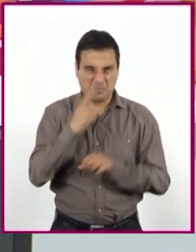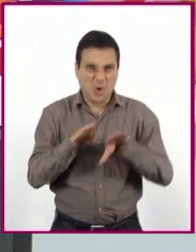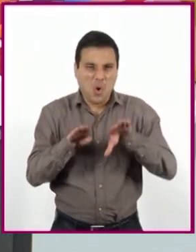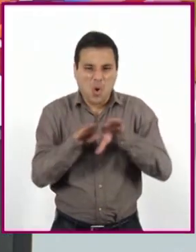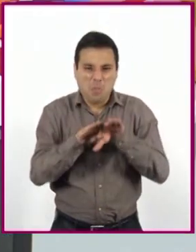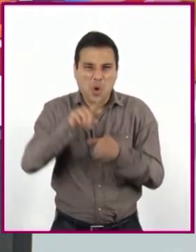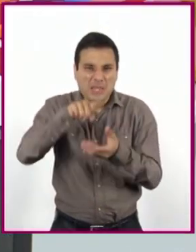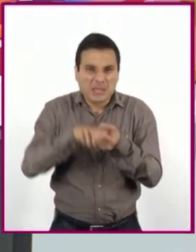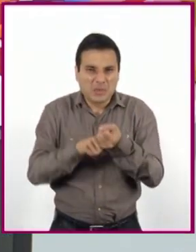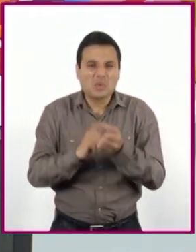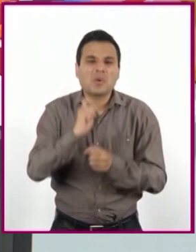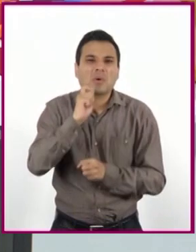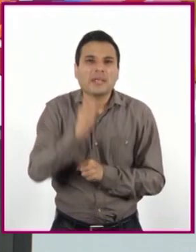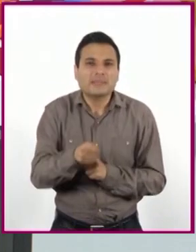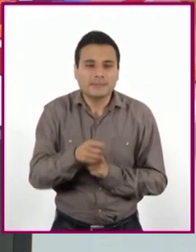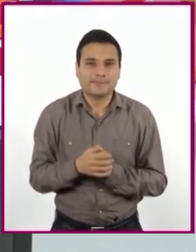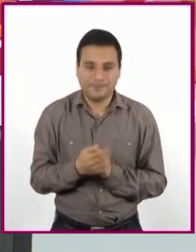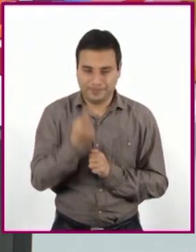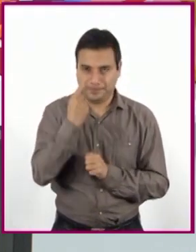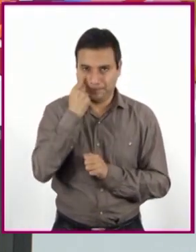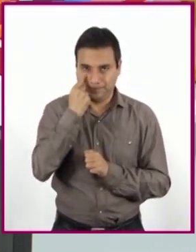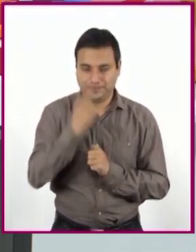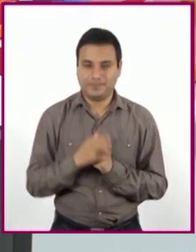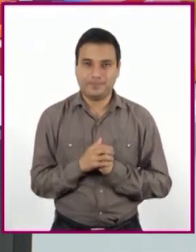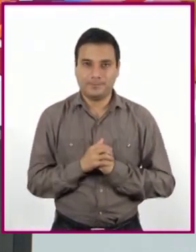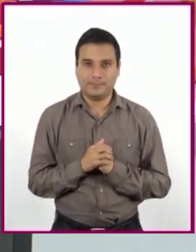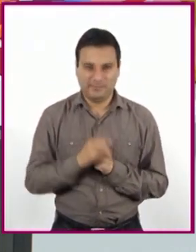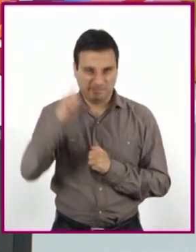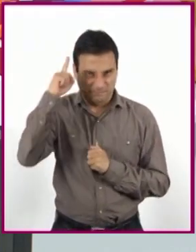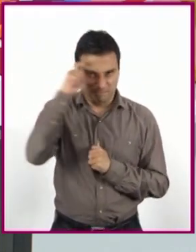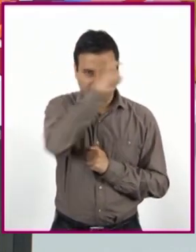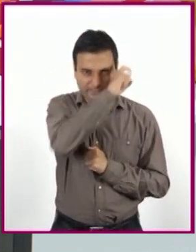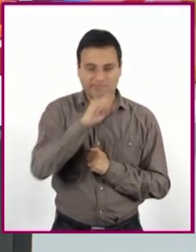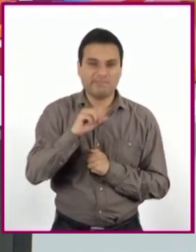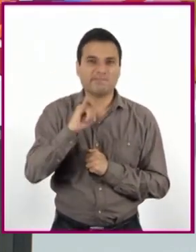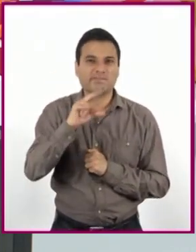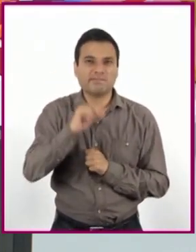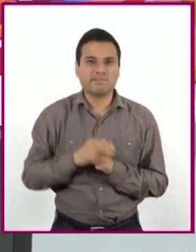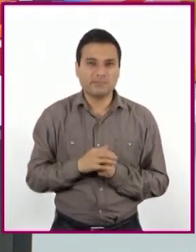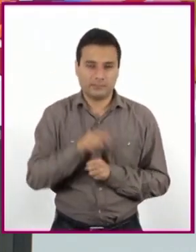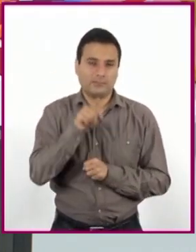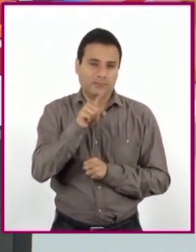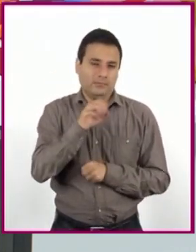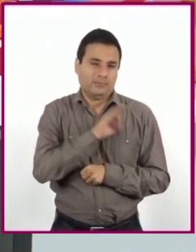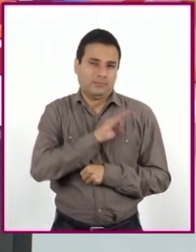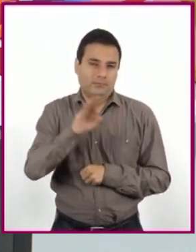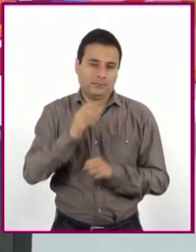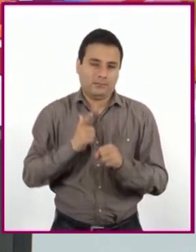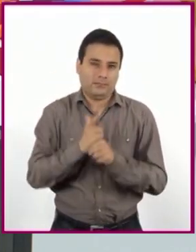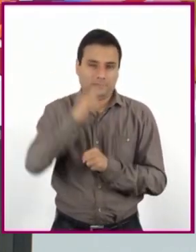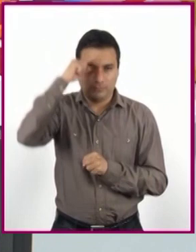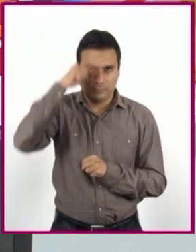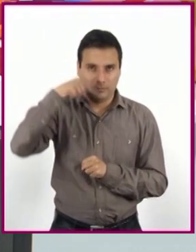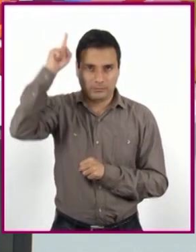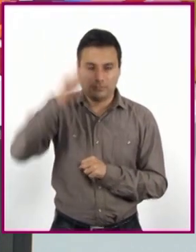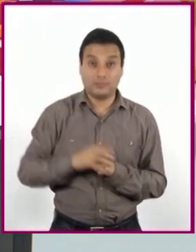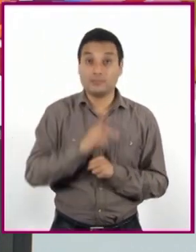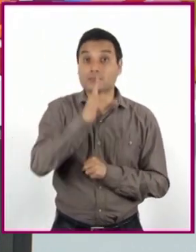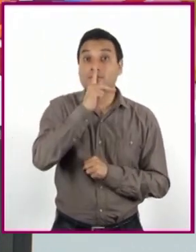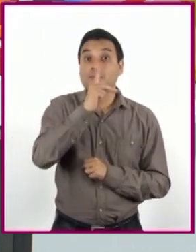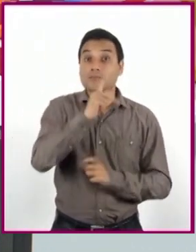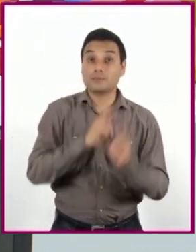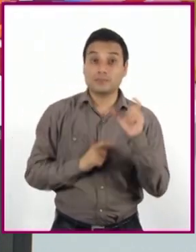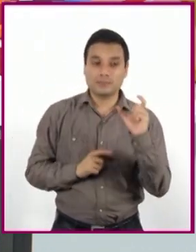nombre. ¿Qué elementos se encuentran? Un poco difícil, ¿cierto? Pero ustedes pueden identificarlos. En la primera palabra